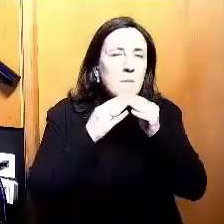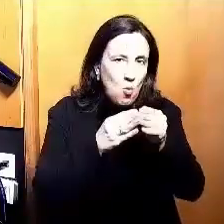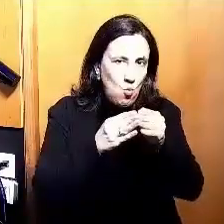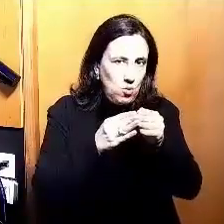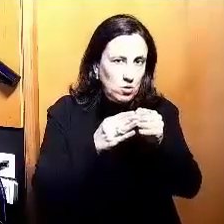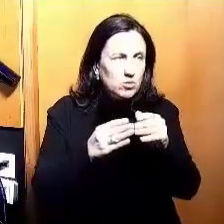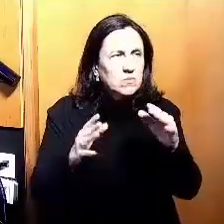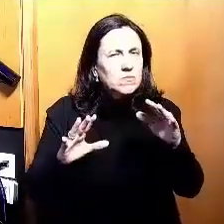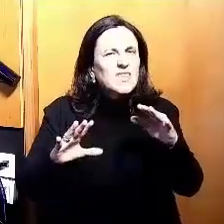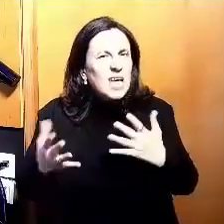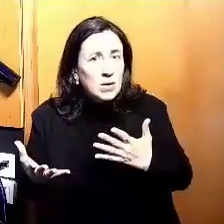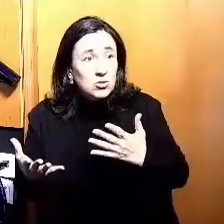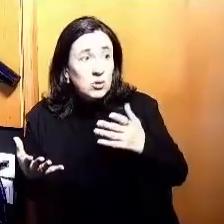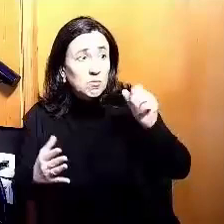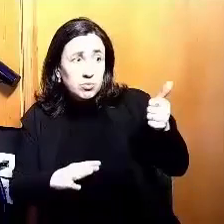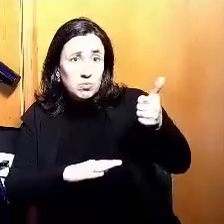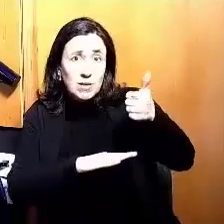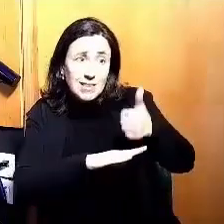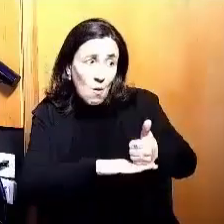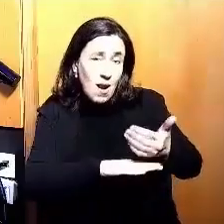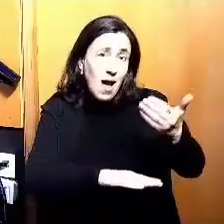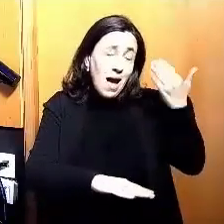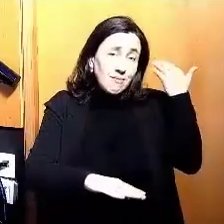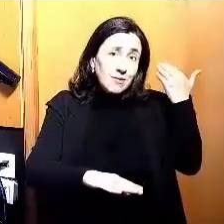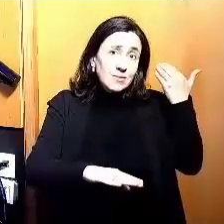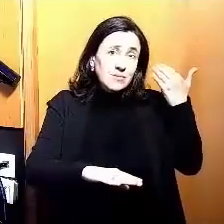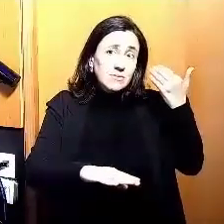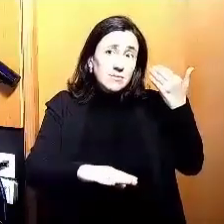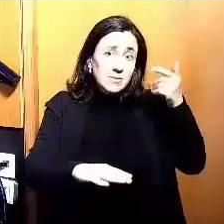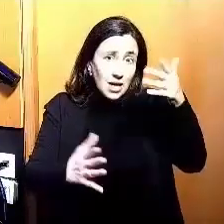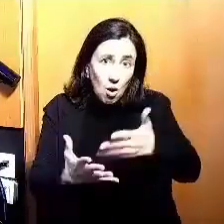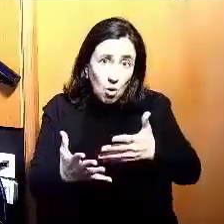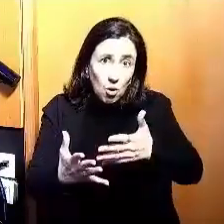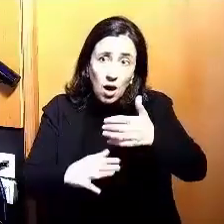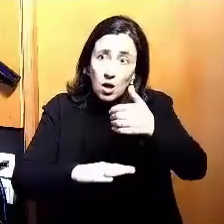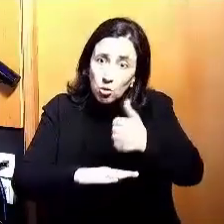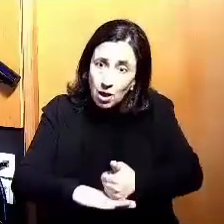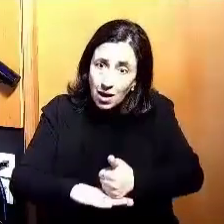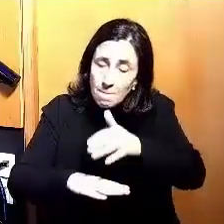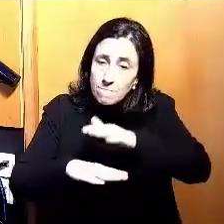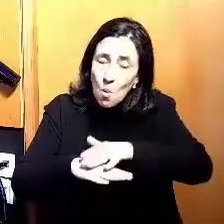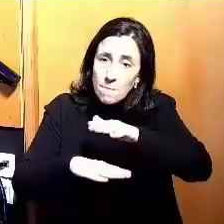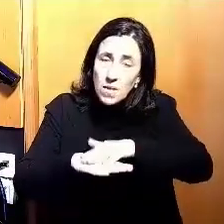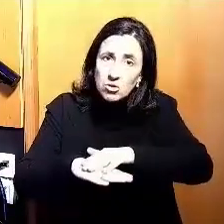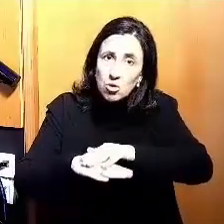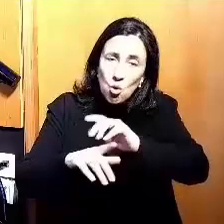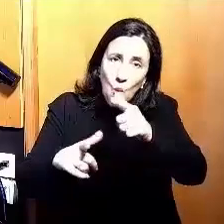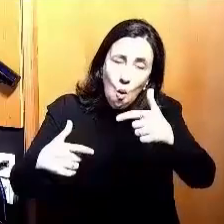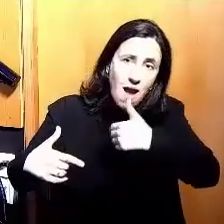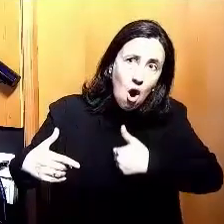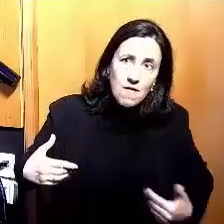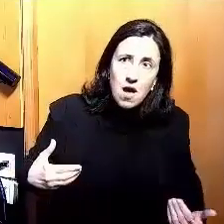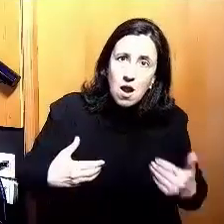pasó que ya no están? O sea, perdón, ya no están en esas posiciones, ya no tenemos gobiernos